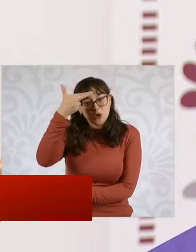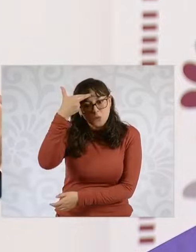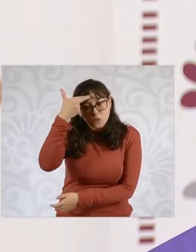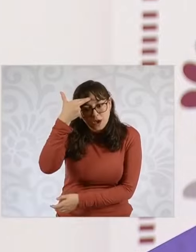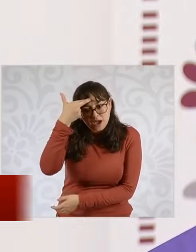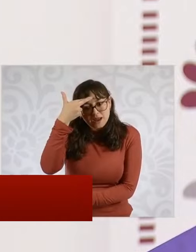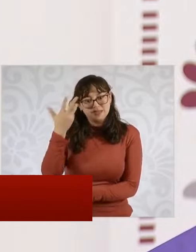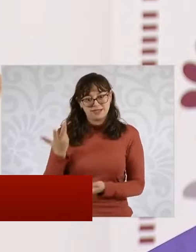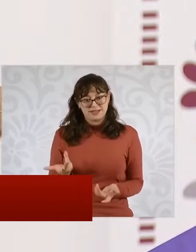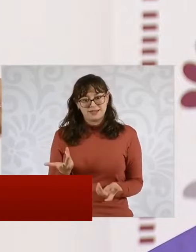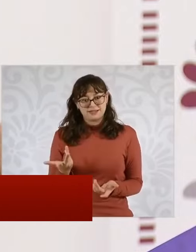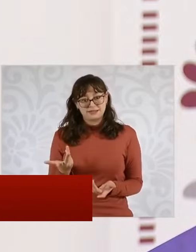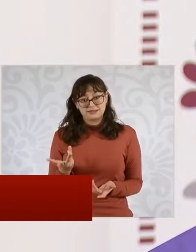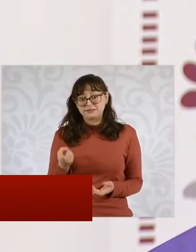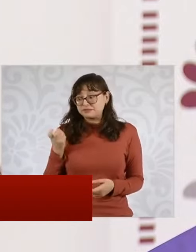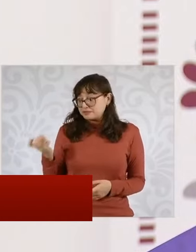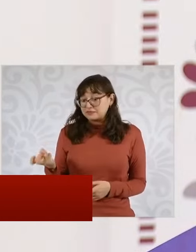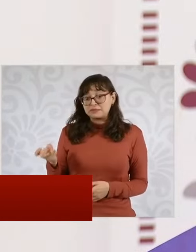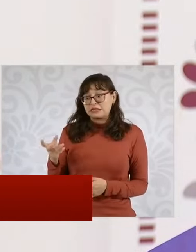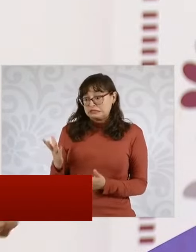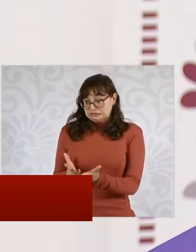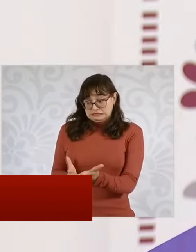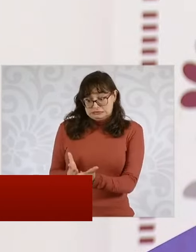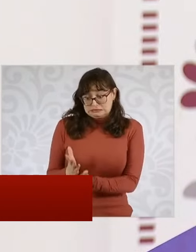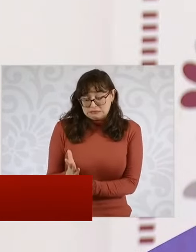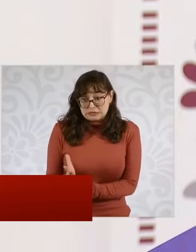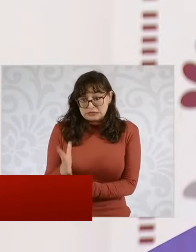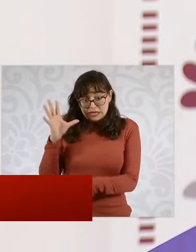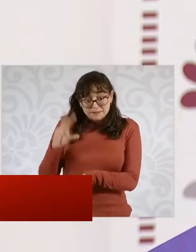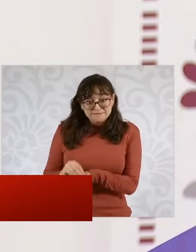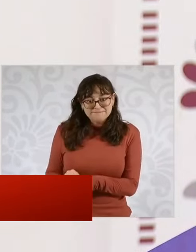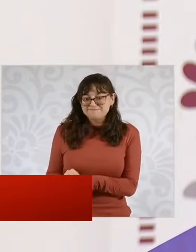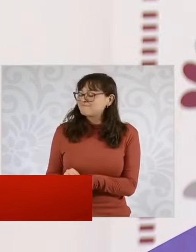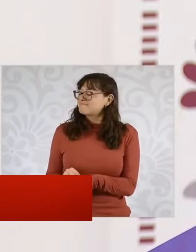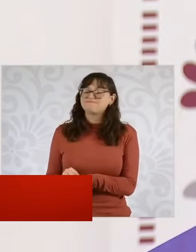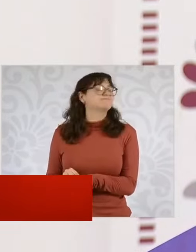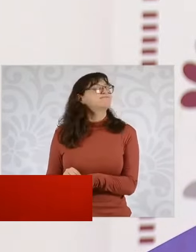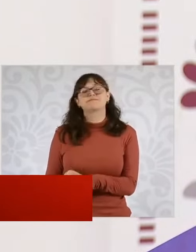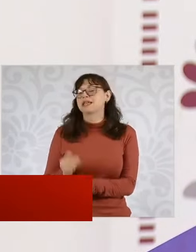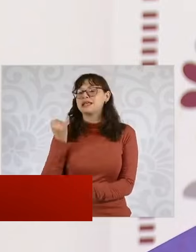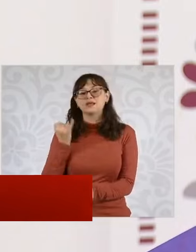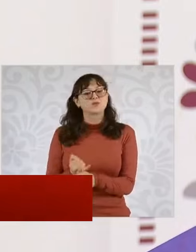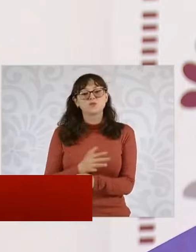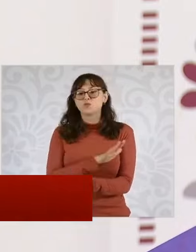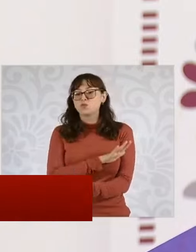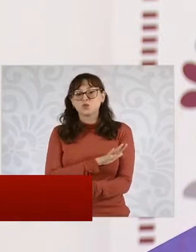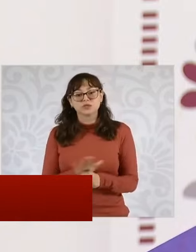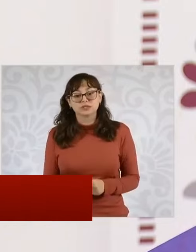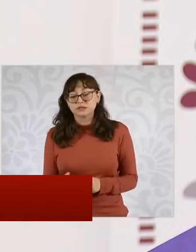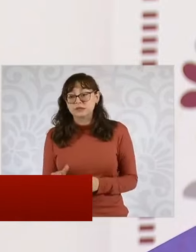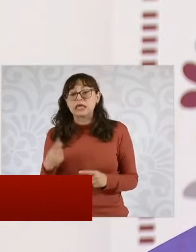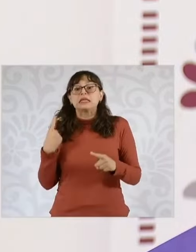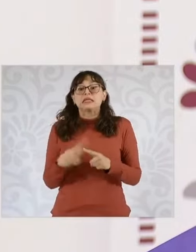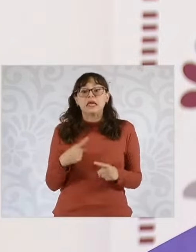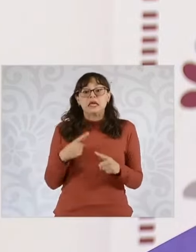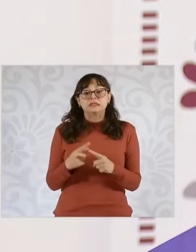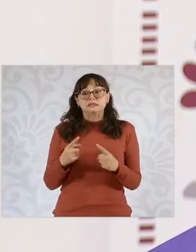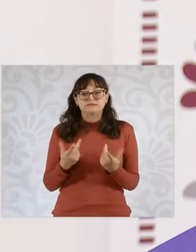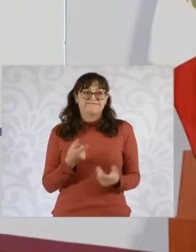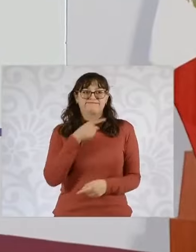no tiene interés jurídico, no tiene ninguna posibilidad de resolución, sino es el Tribunal